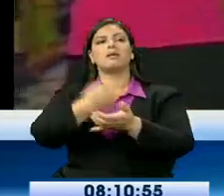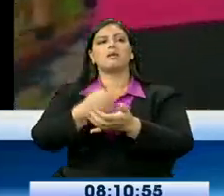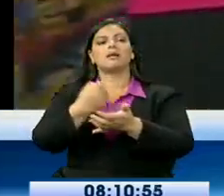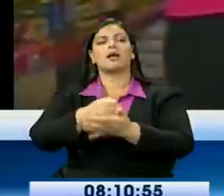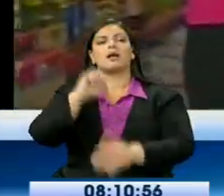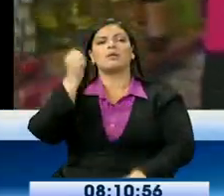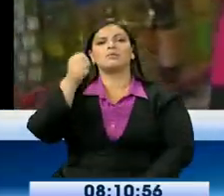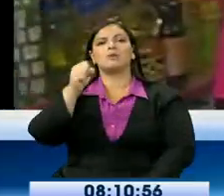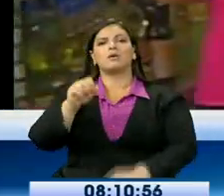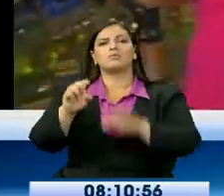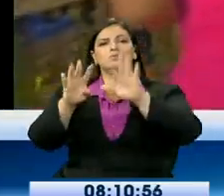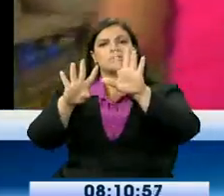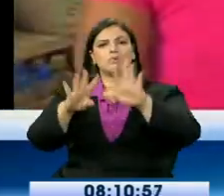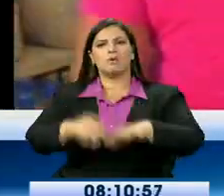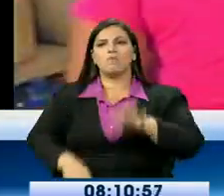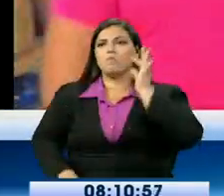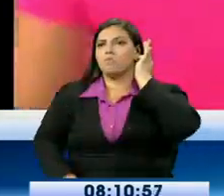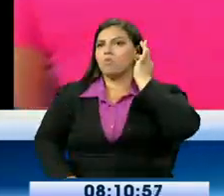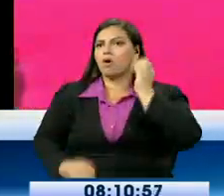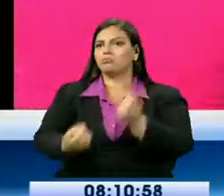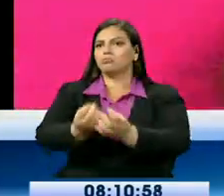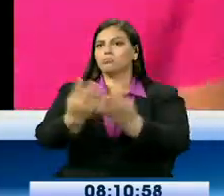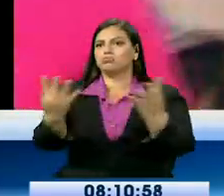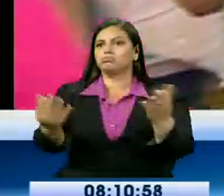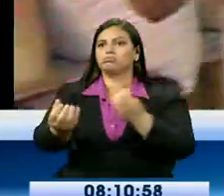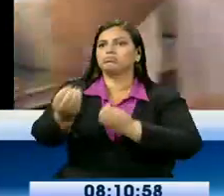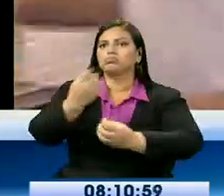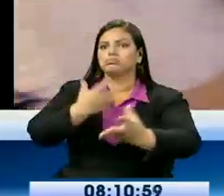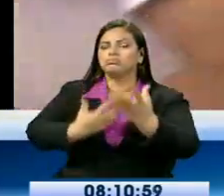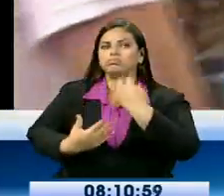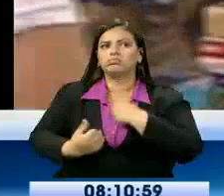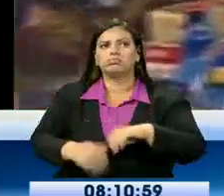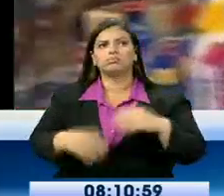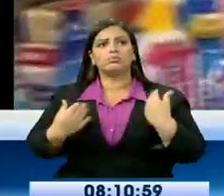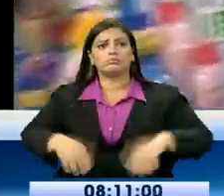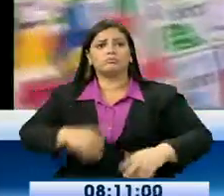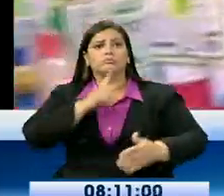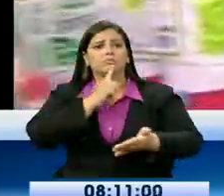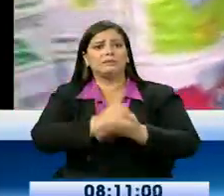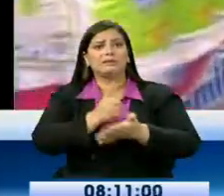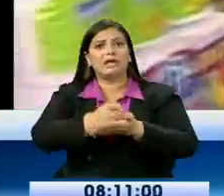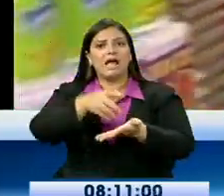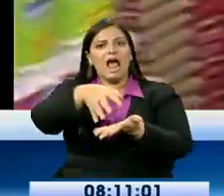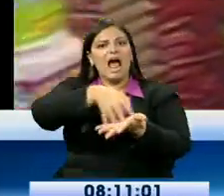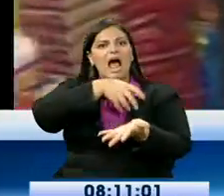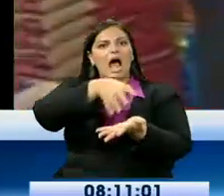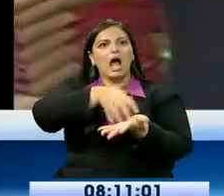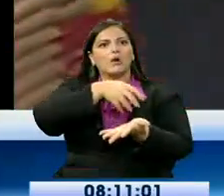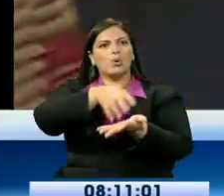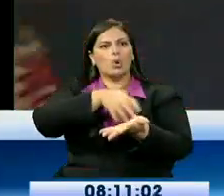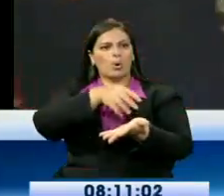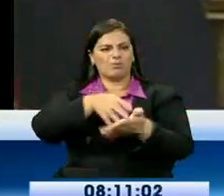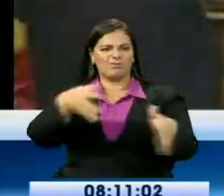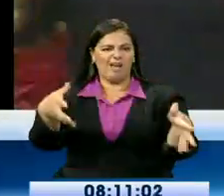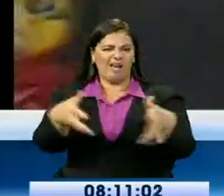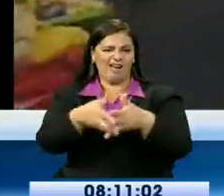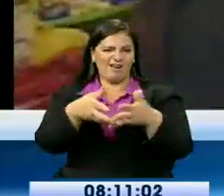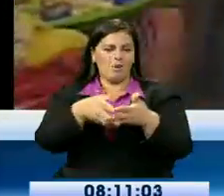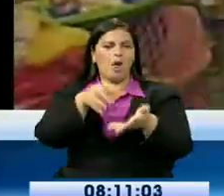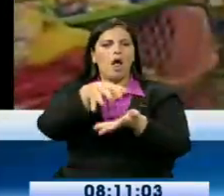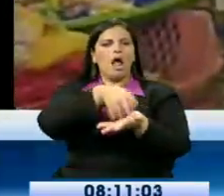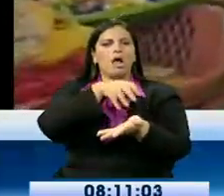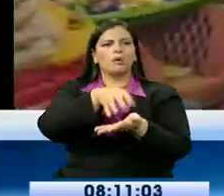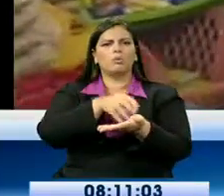están preocupadas, sí o no, por la supuesta venta de arroz plástico, porque esta